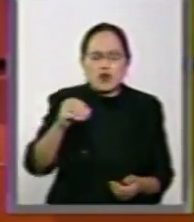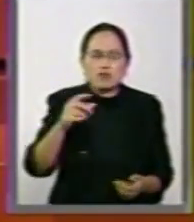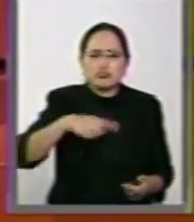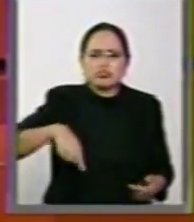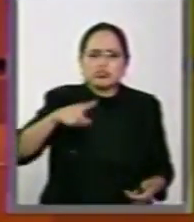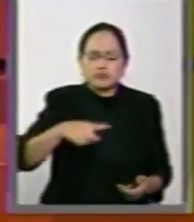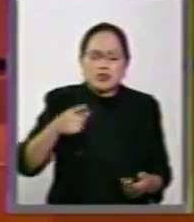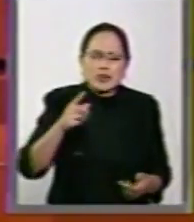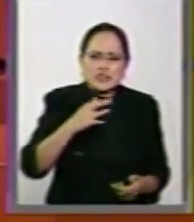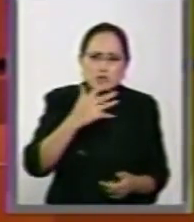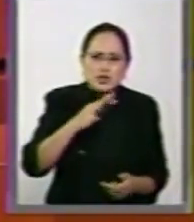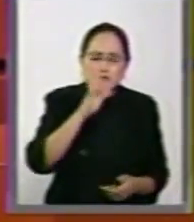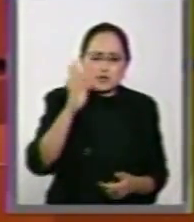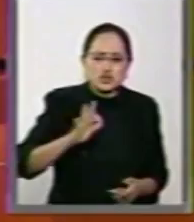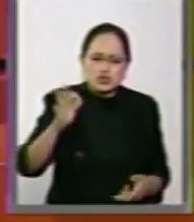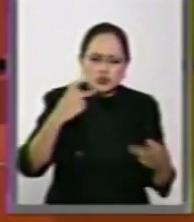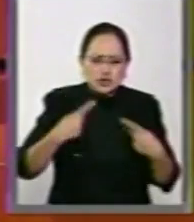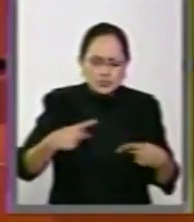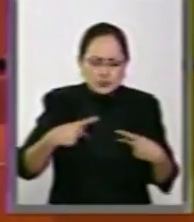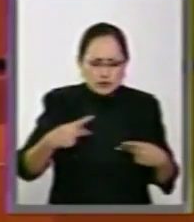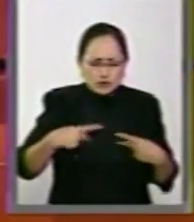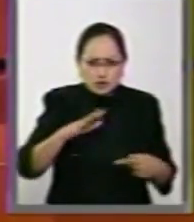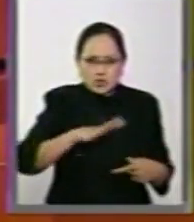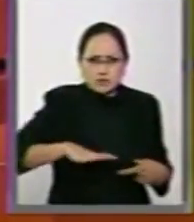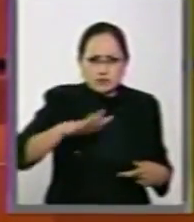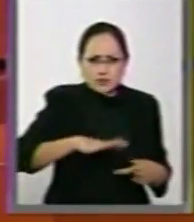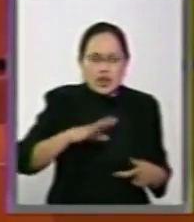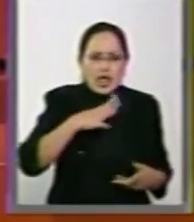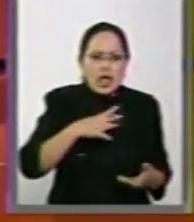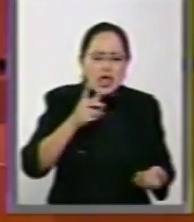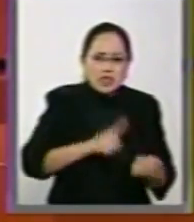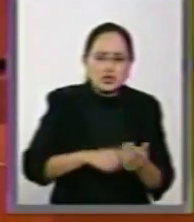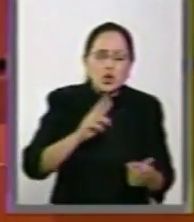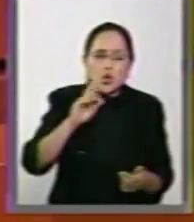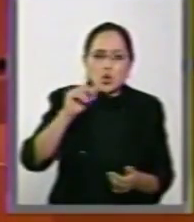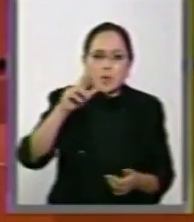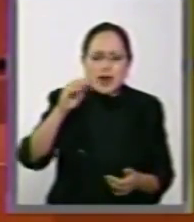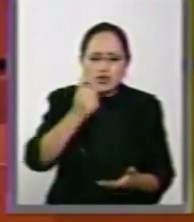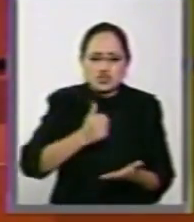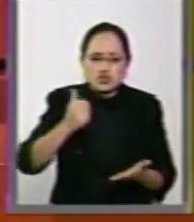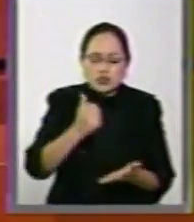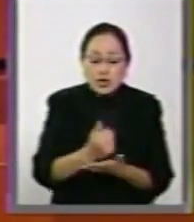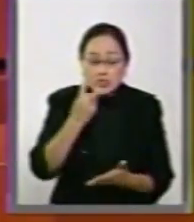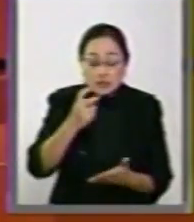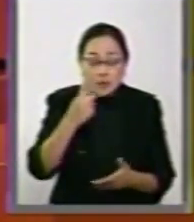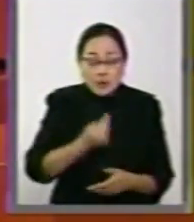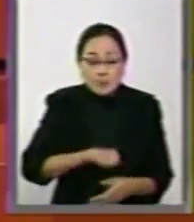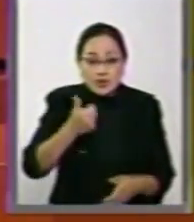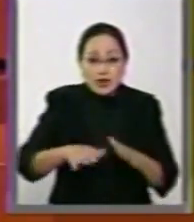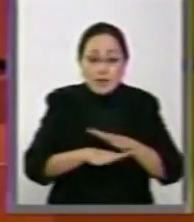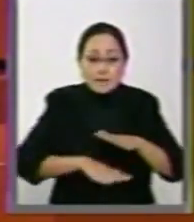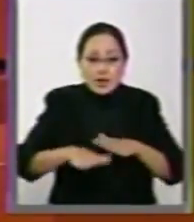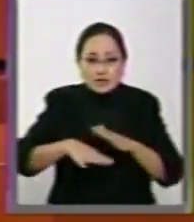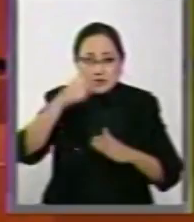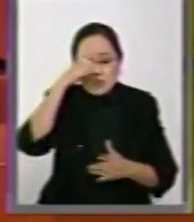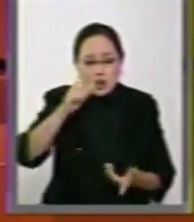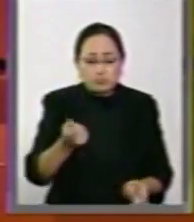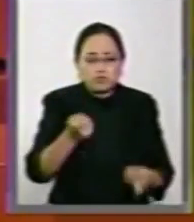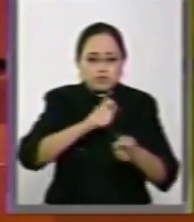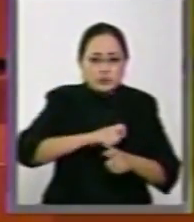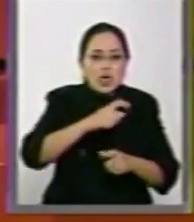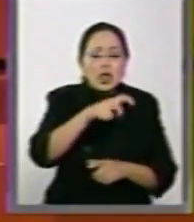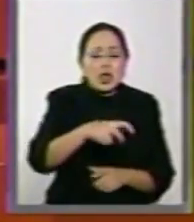mexicanos viven en zonas urbanas metropolitanas y es la primera base constitucional para establecer una